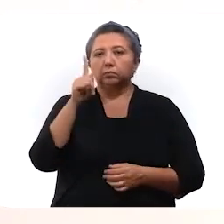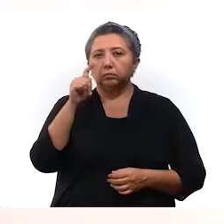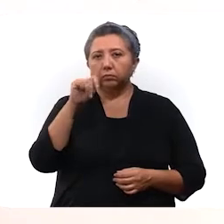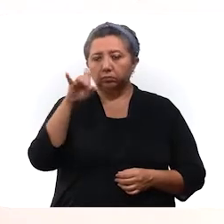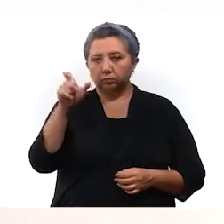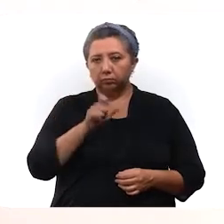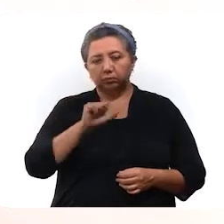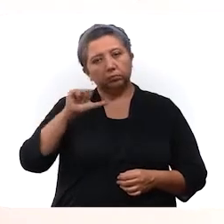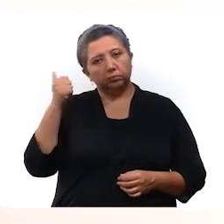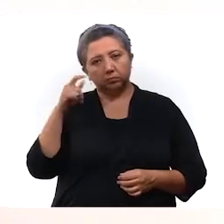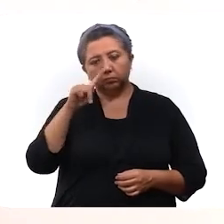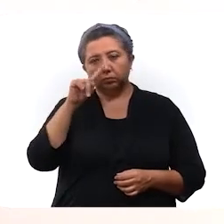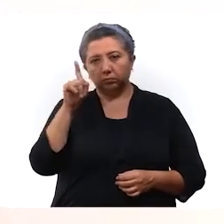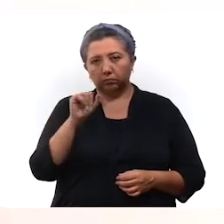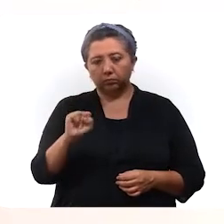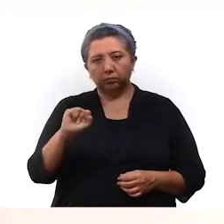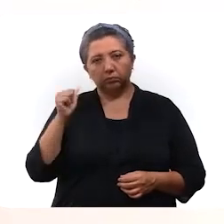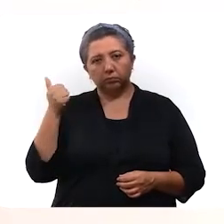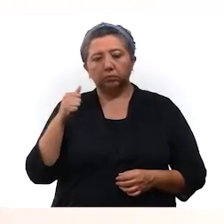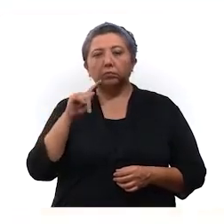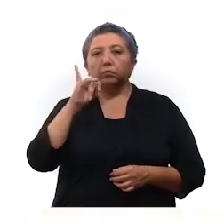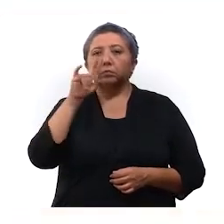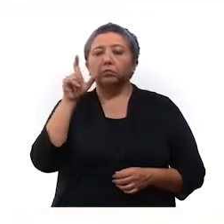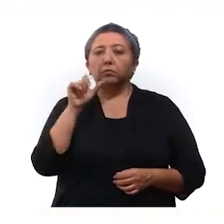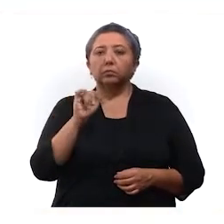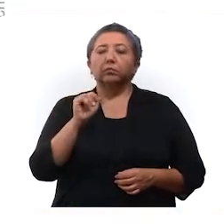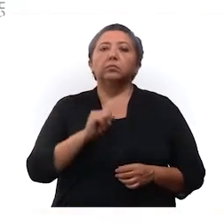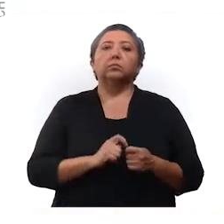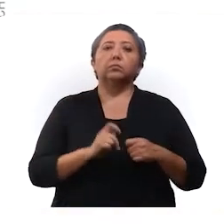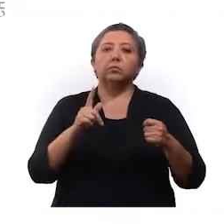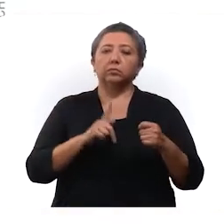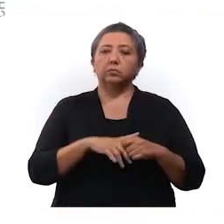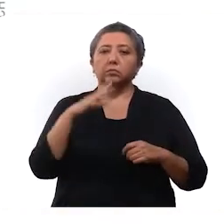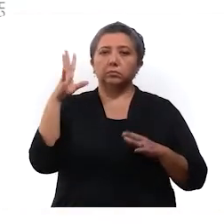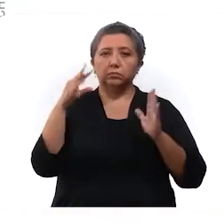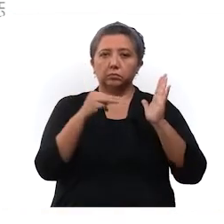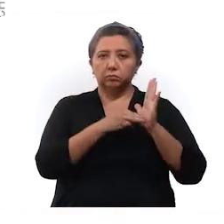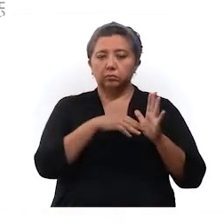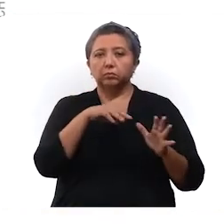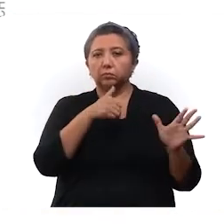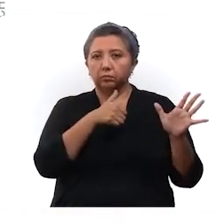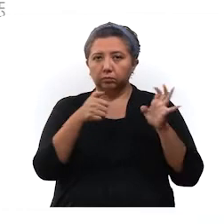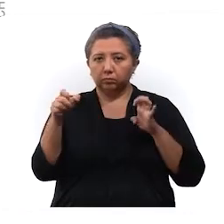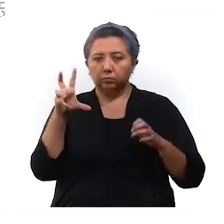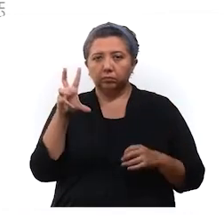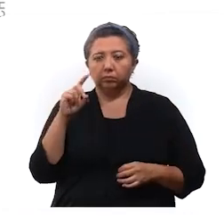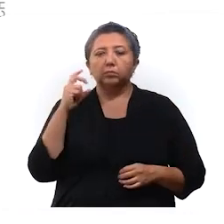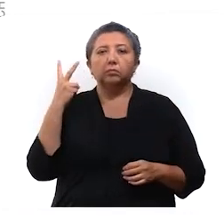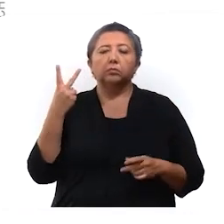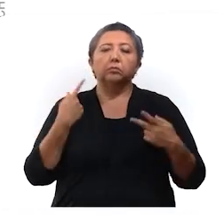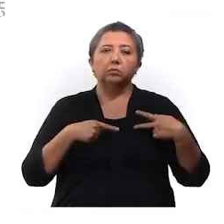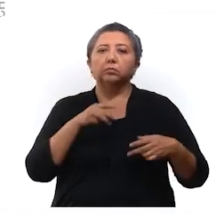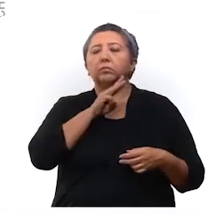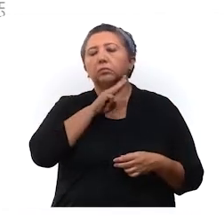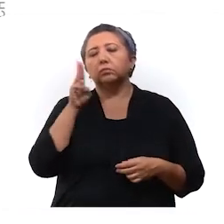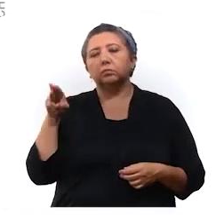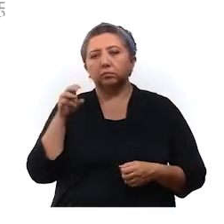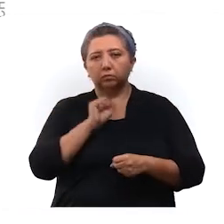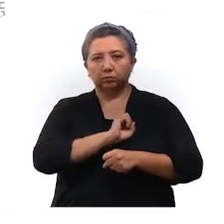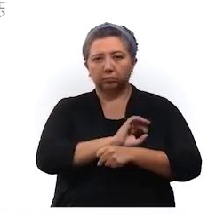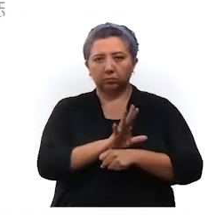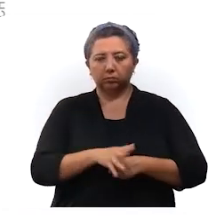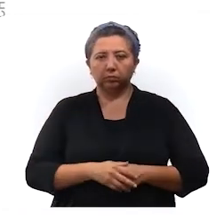en Tixpehual, 1 en Buxots y 1 en Tizimín. En total, son 4.632 las personas fallecidas a causa